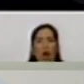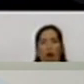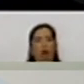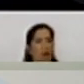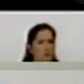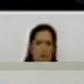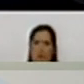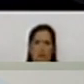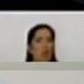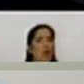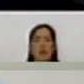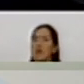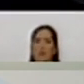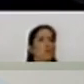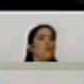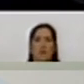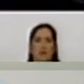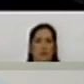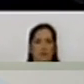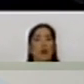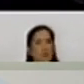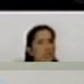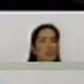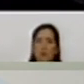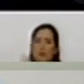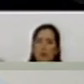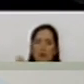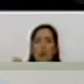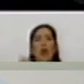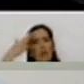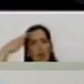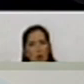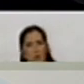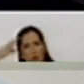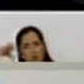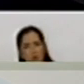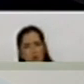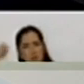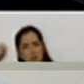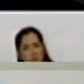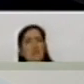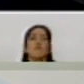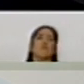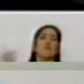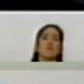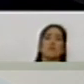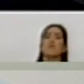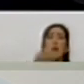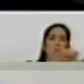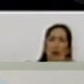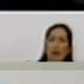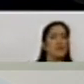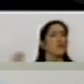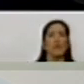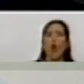la imparcialidad. Esto es fundamental, que las instituciones, la justicia, cuando participa de los procesos de reestructuración